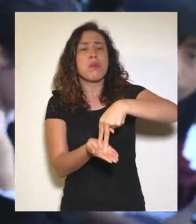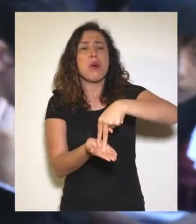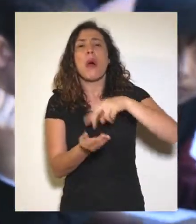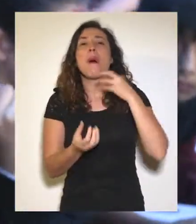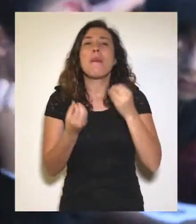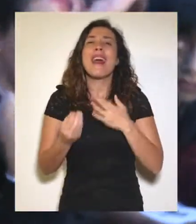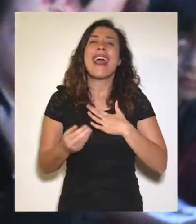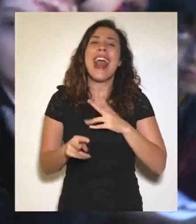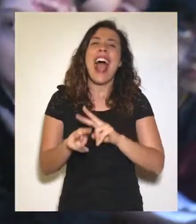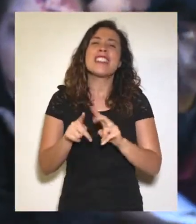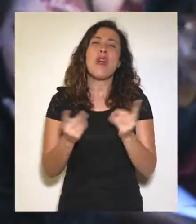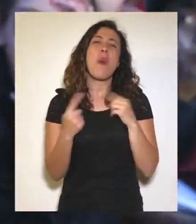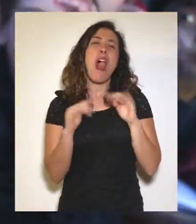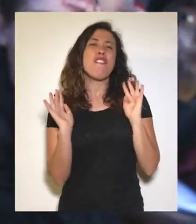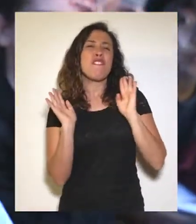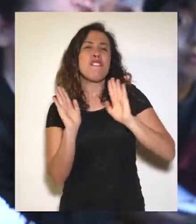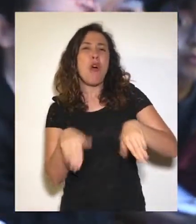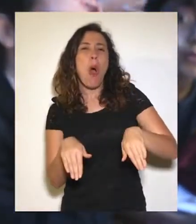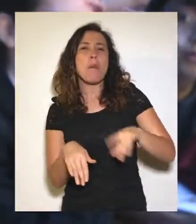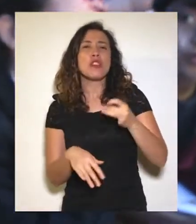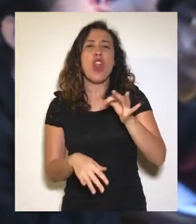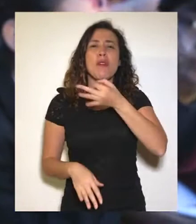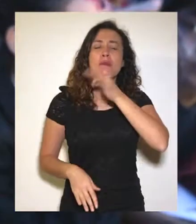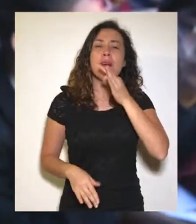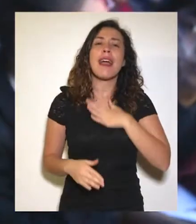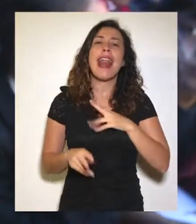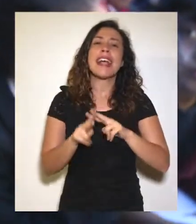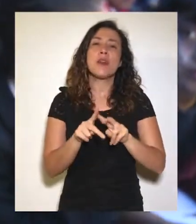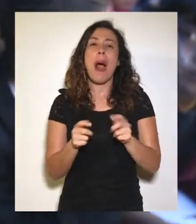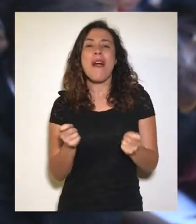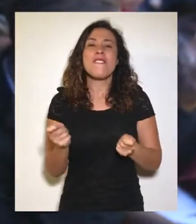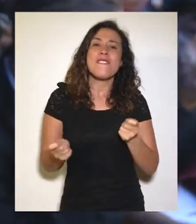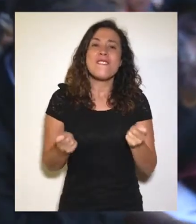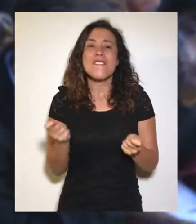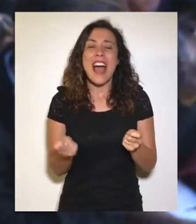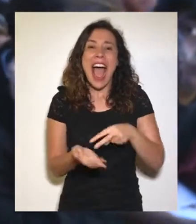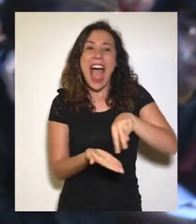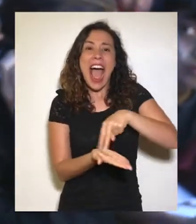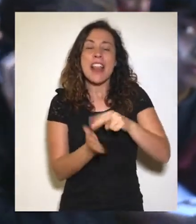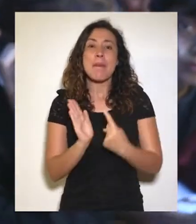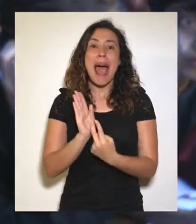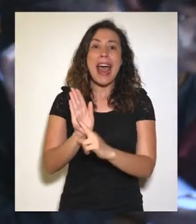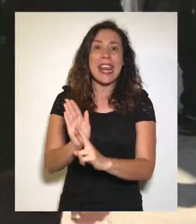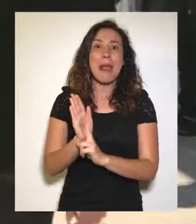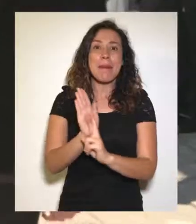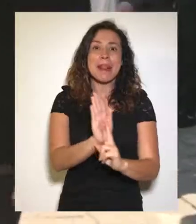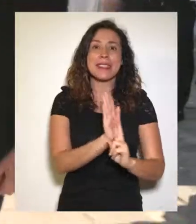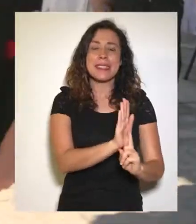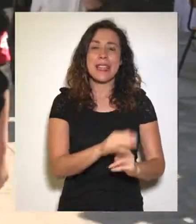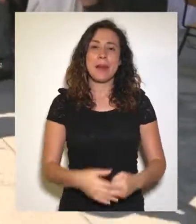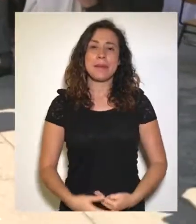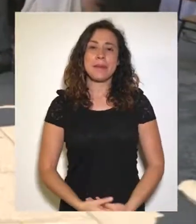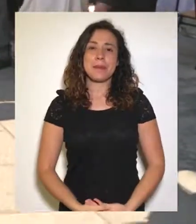de hacer algo tan fome como solamente hablar, decidieron hacer un baile representando a cada uno de ellos.